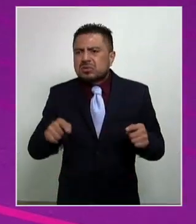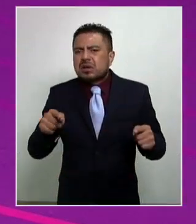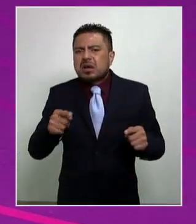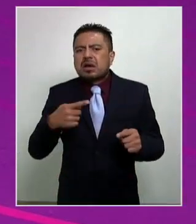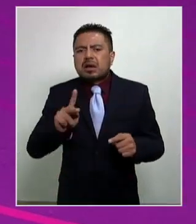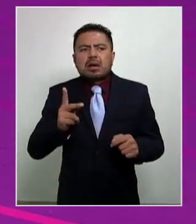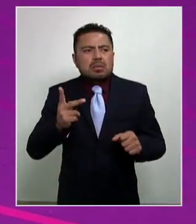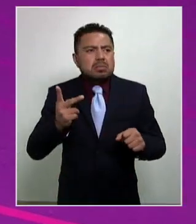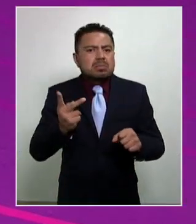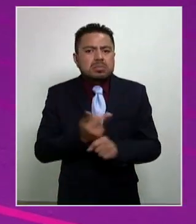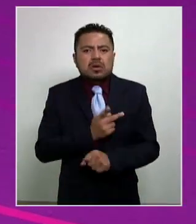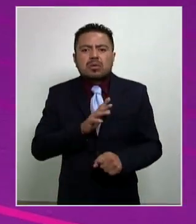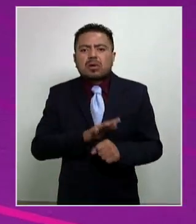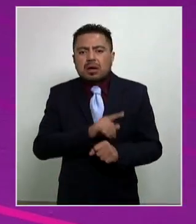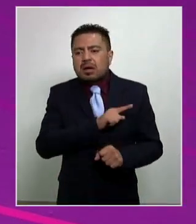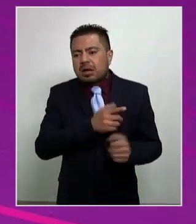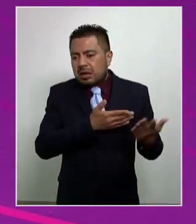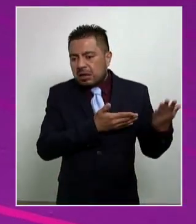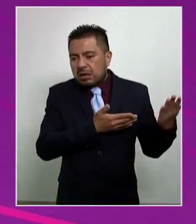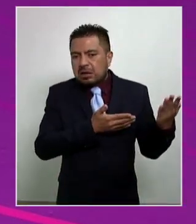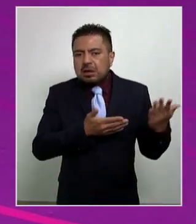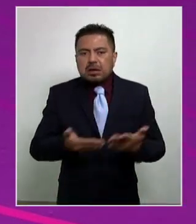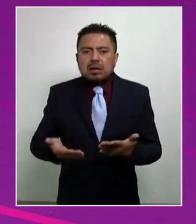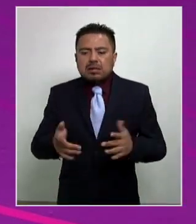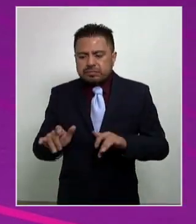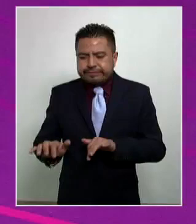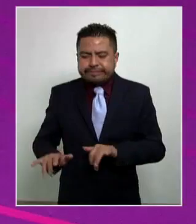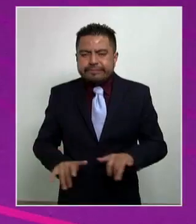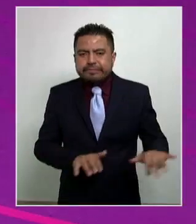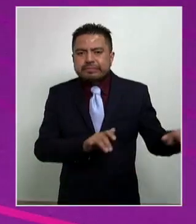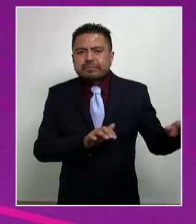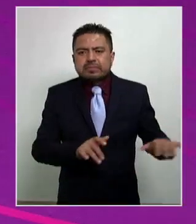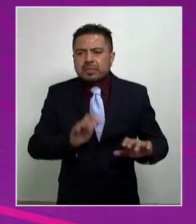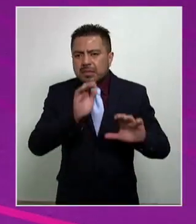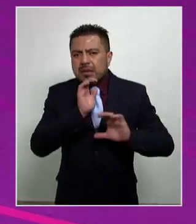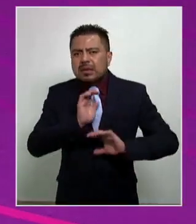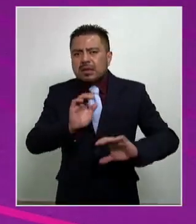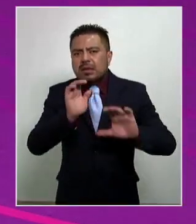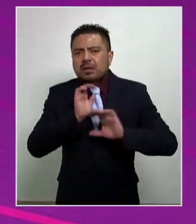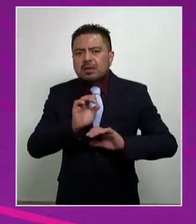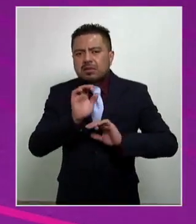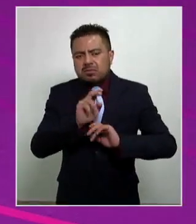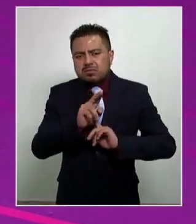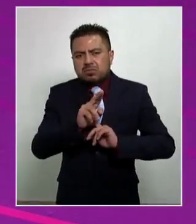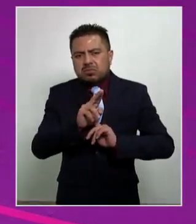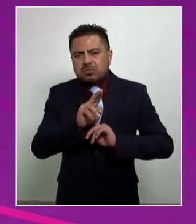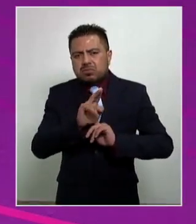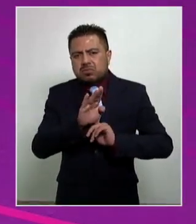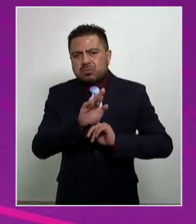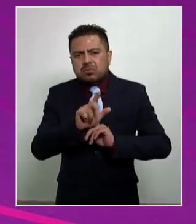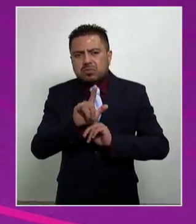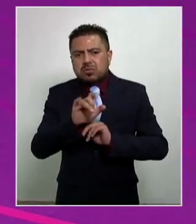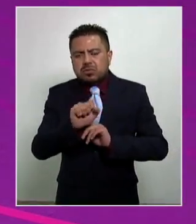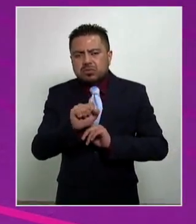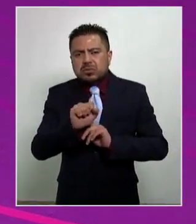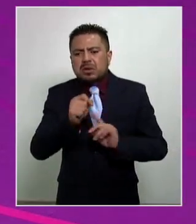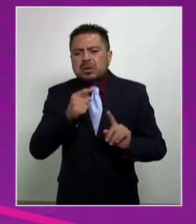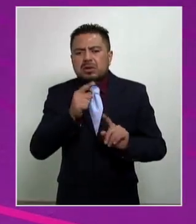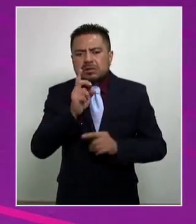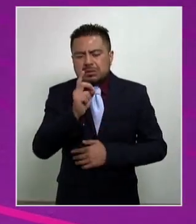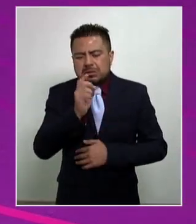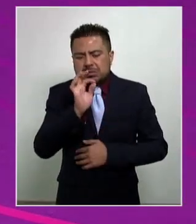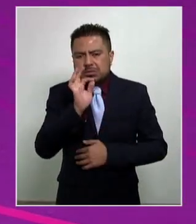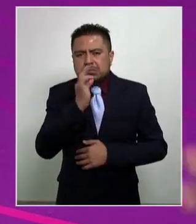que pasó es que él vino, estuvo con su piano y cantando su blues. En menos de una media